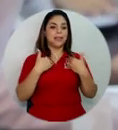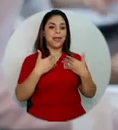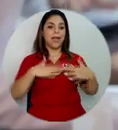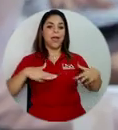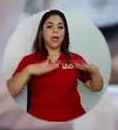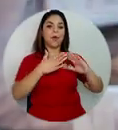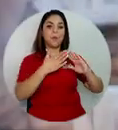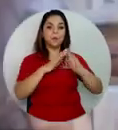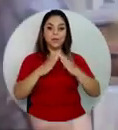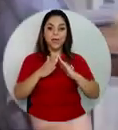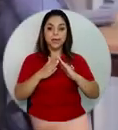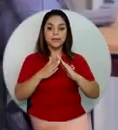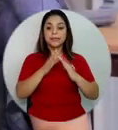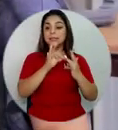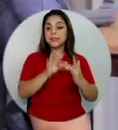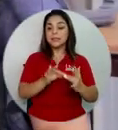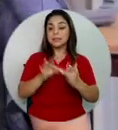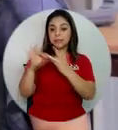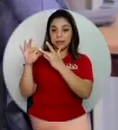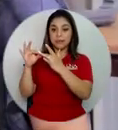las comunidades y sobre todo